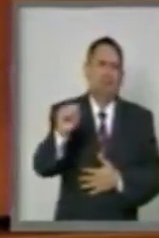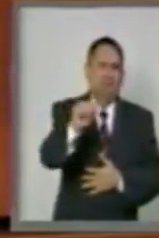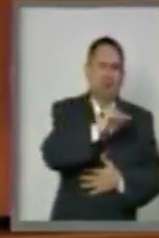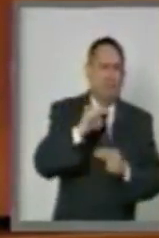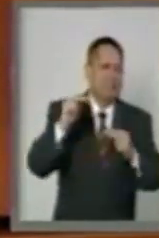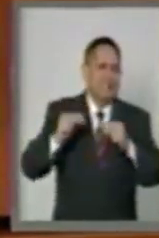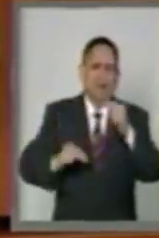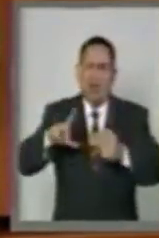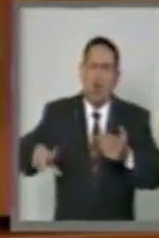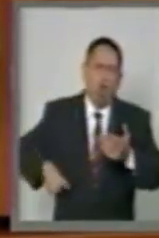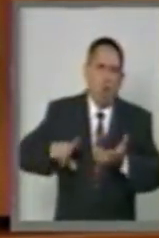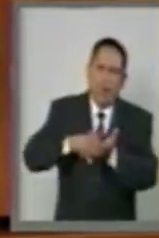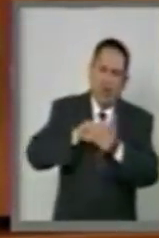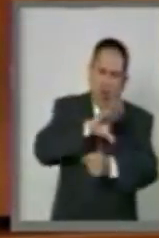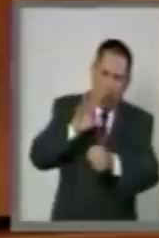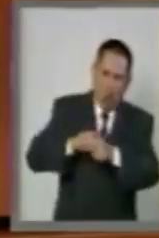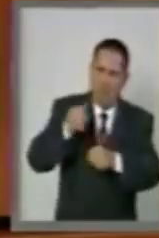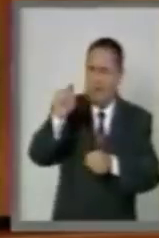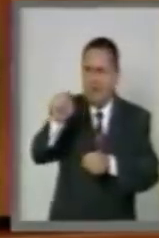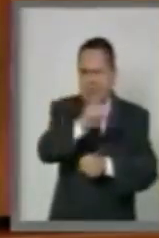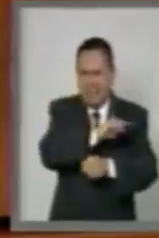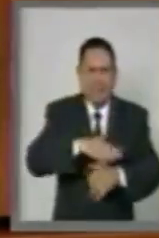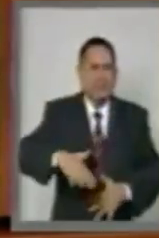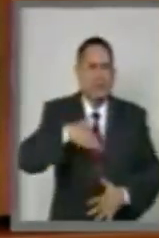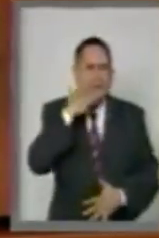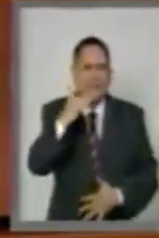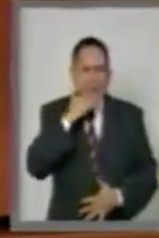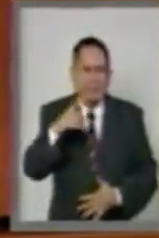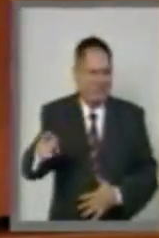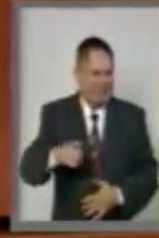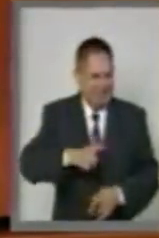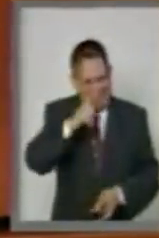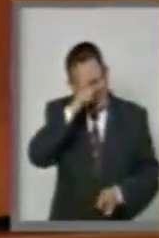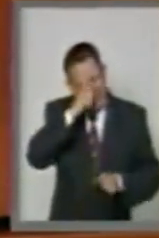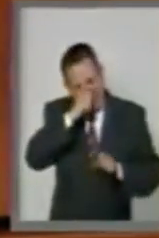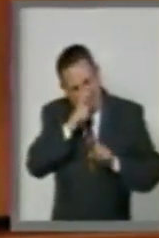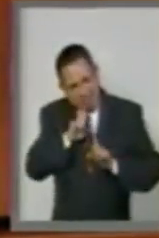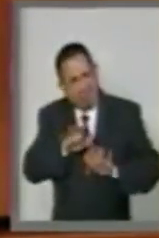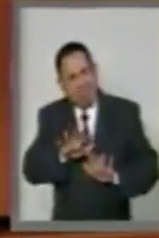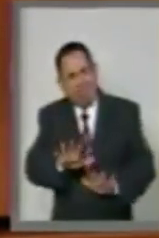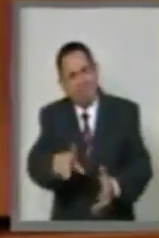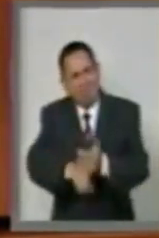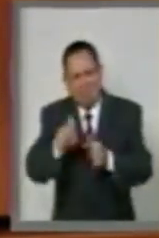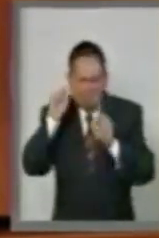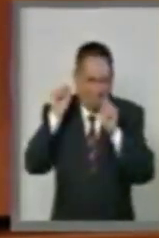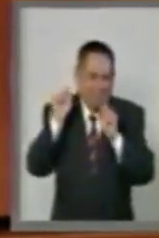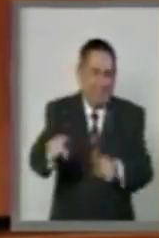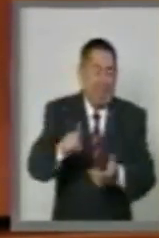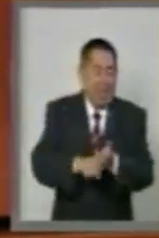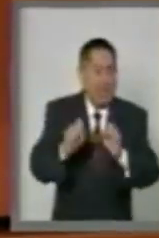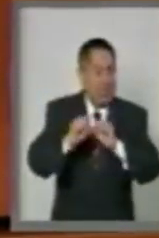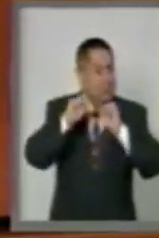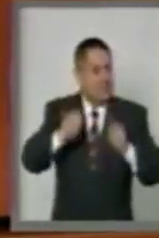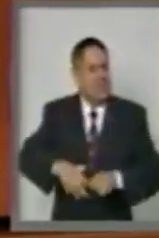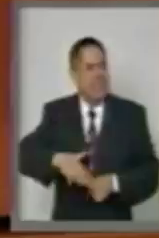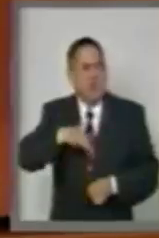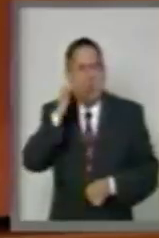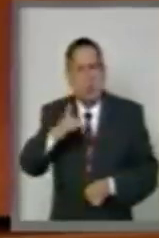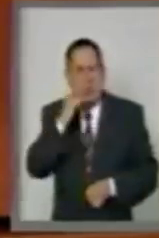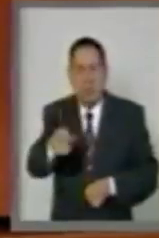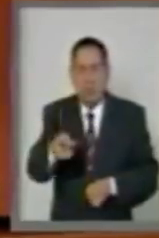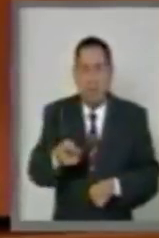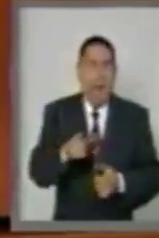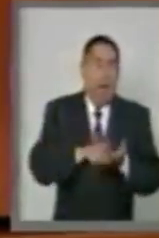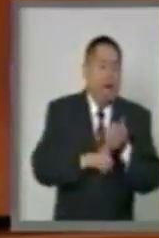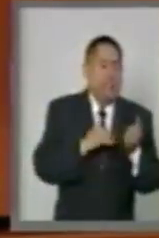del gobierno, en todos lados, la corrupción putrefacta. Vivimos en un sistema de corrupción, ya no es que